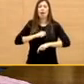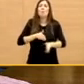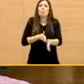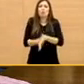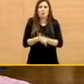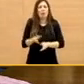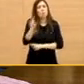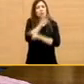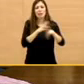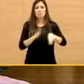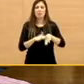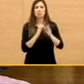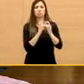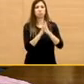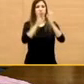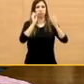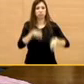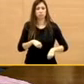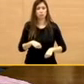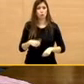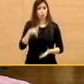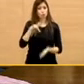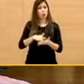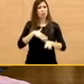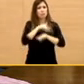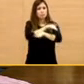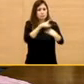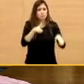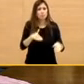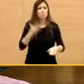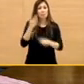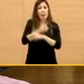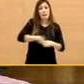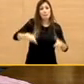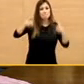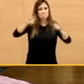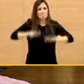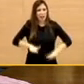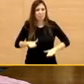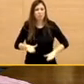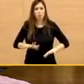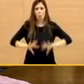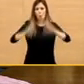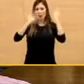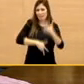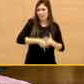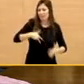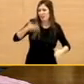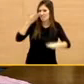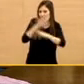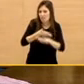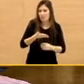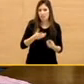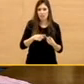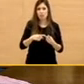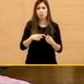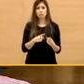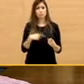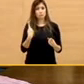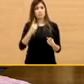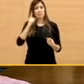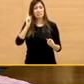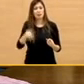Movilizaciones que hicimos también. Estuvimos en las plazas, estuvimos en las huelgas generales. Ocupamos también sedes bancarias.